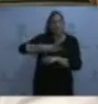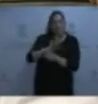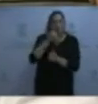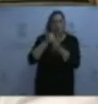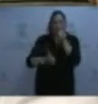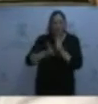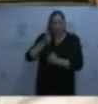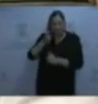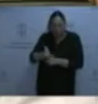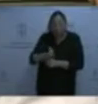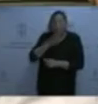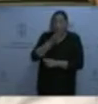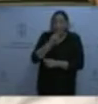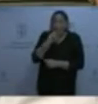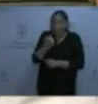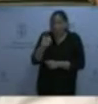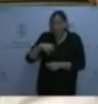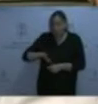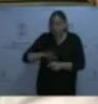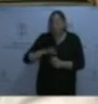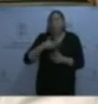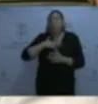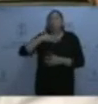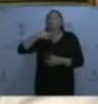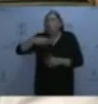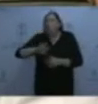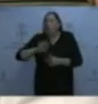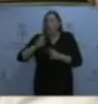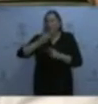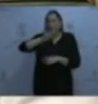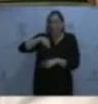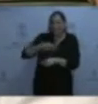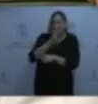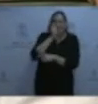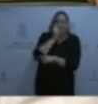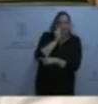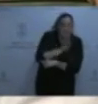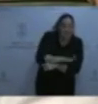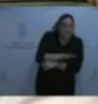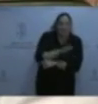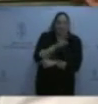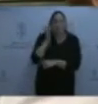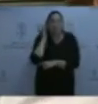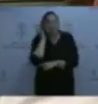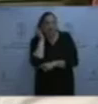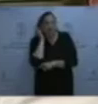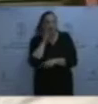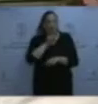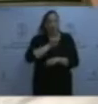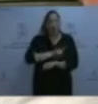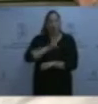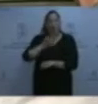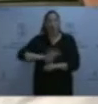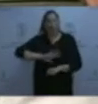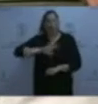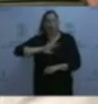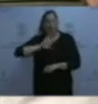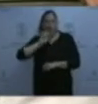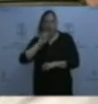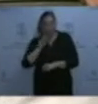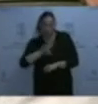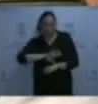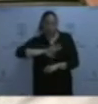usted acaba de señalar. Insisto, posibilidad de 3 horas de examen para niños y niñas de 11 y 12 años. Por otra parte, nos encontramos